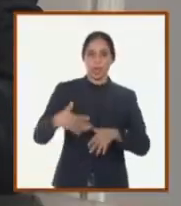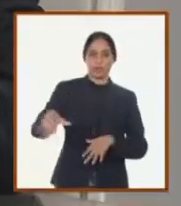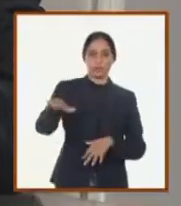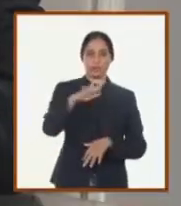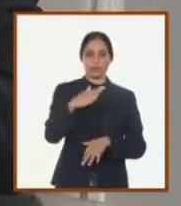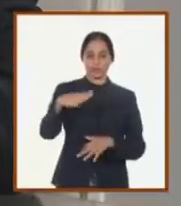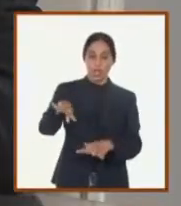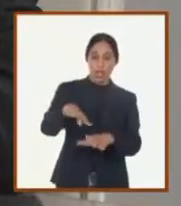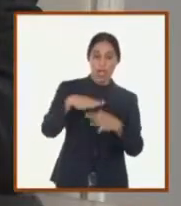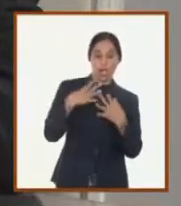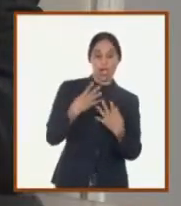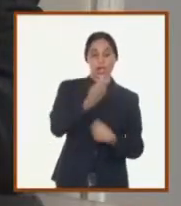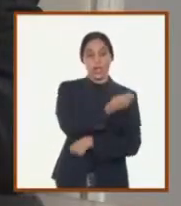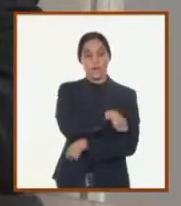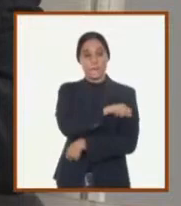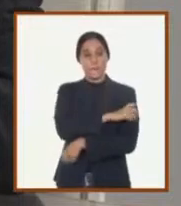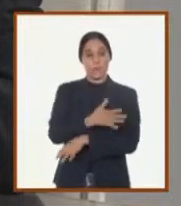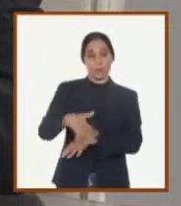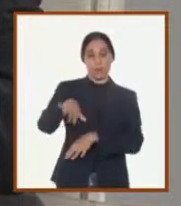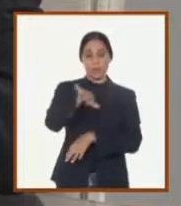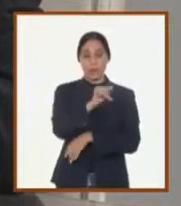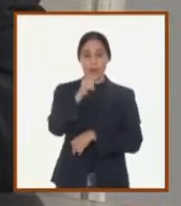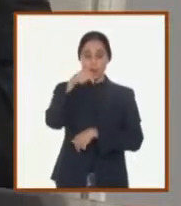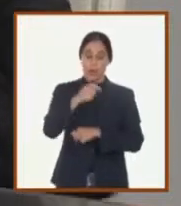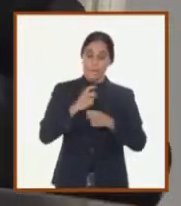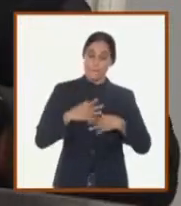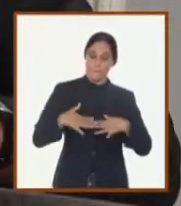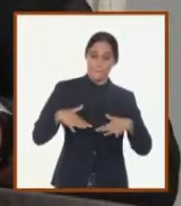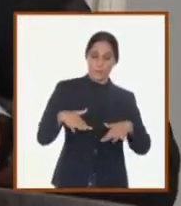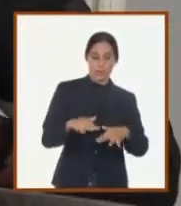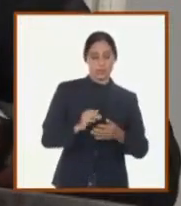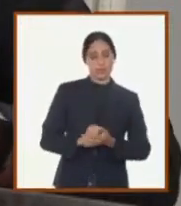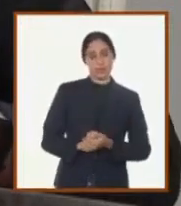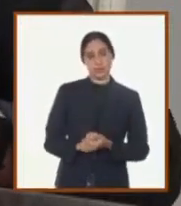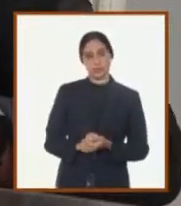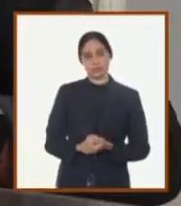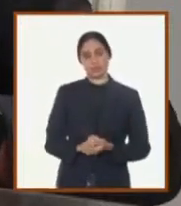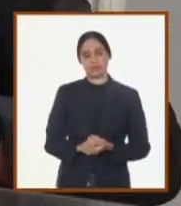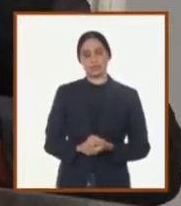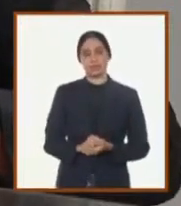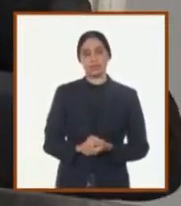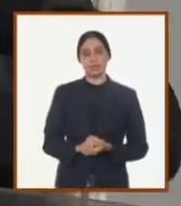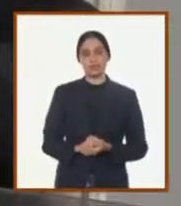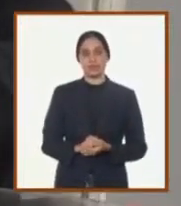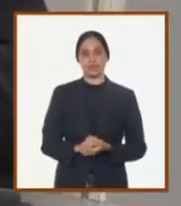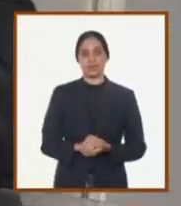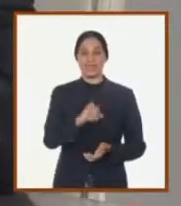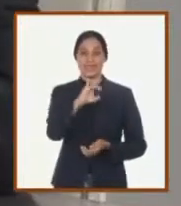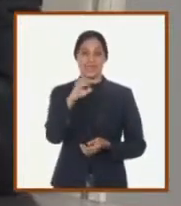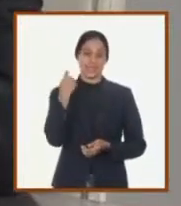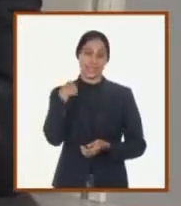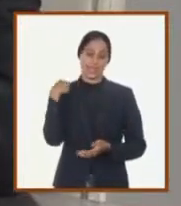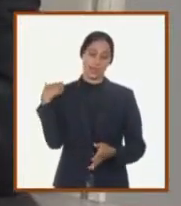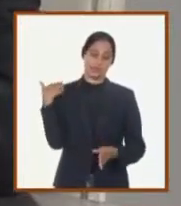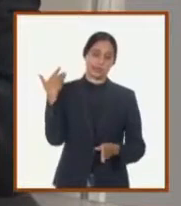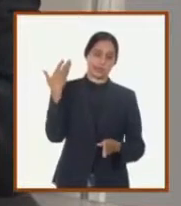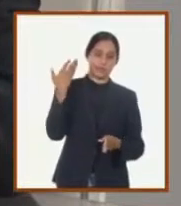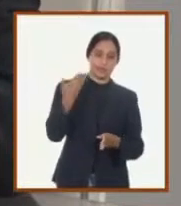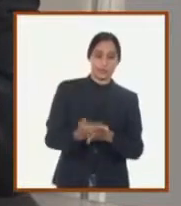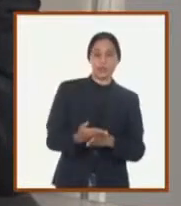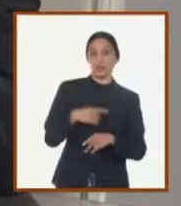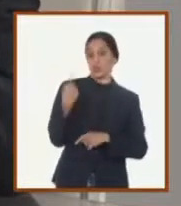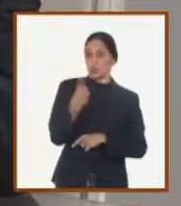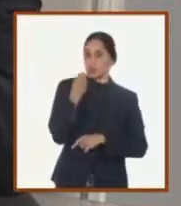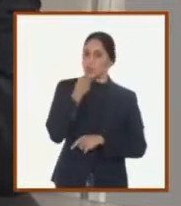todo nuestro pueblo que lo que están viendo hoy nuestra escuchando nuestra mesa redonda en 60 años ya podemos